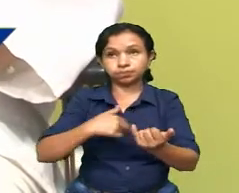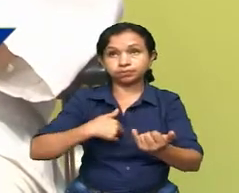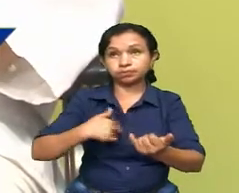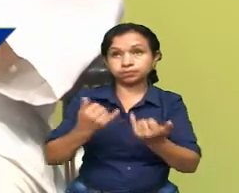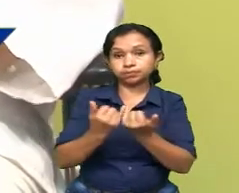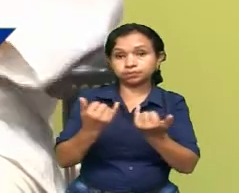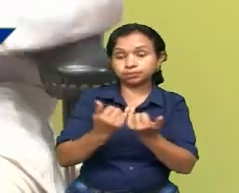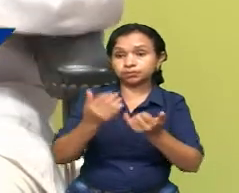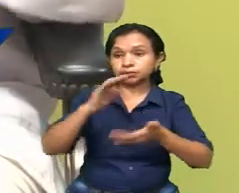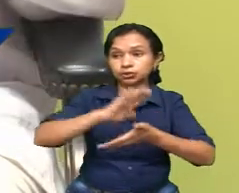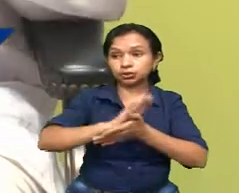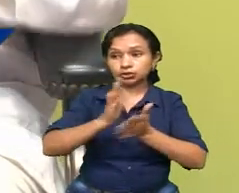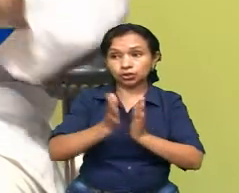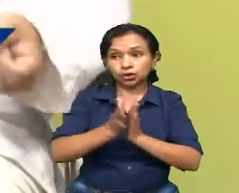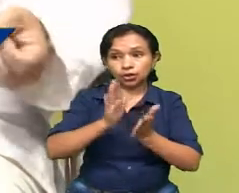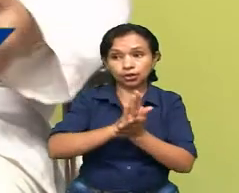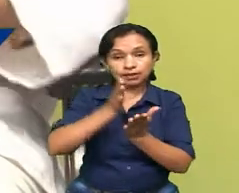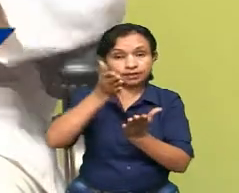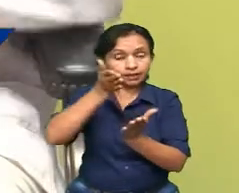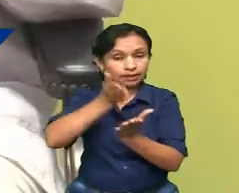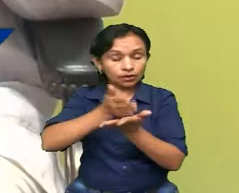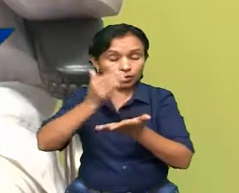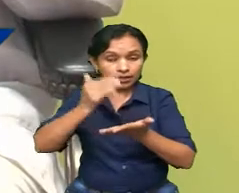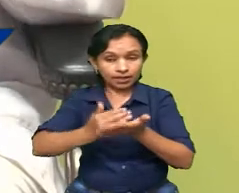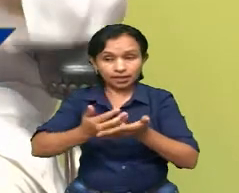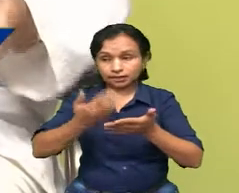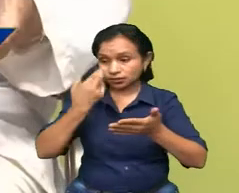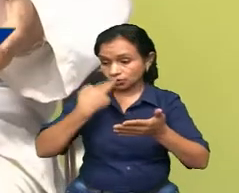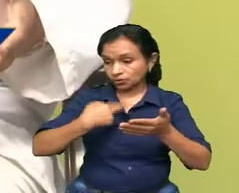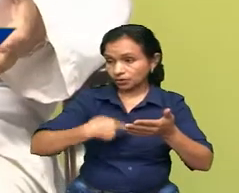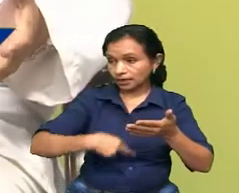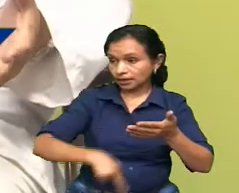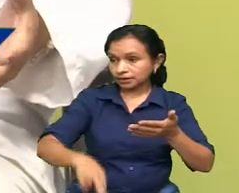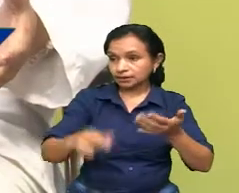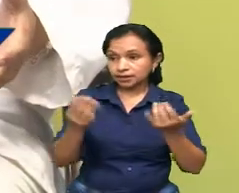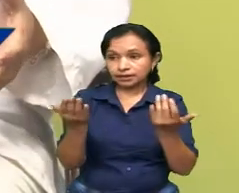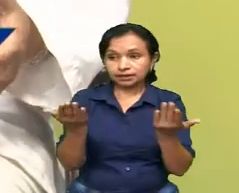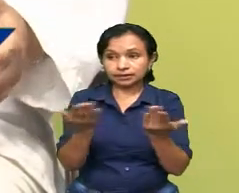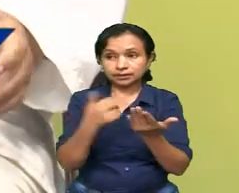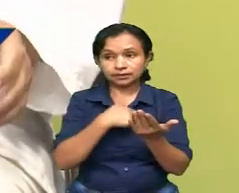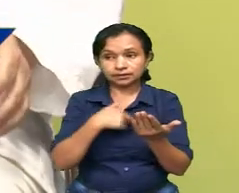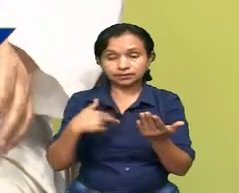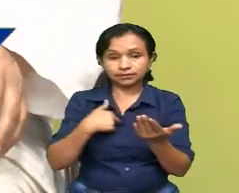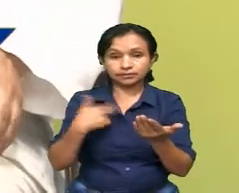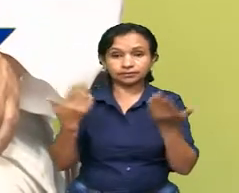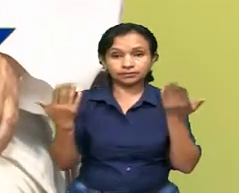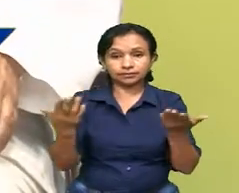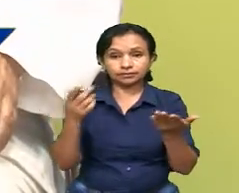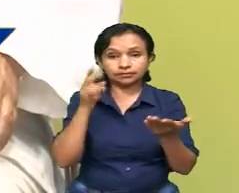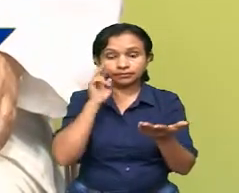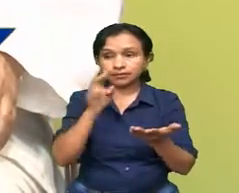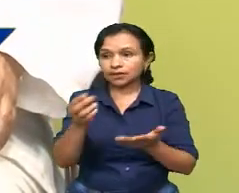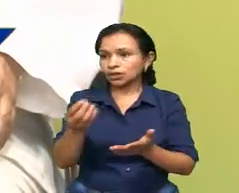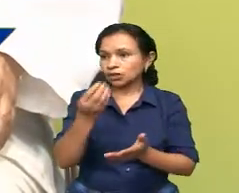tortilla con queso porque la sangre se hiede, porque enferma al bebé. Lo único que tenemos que ver en la